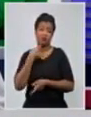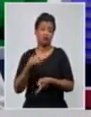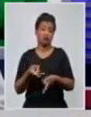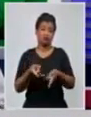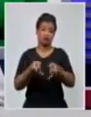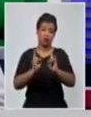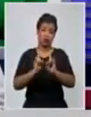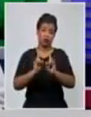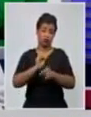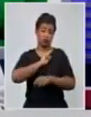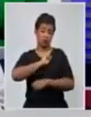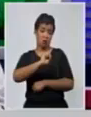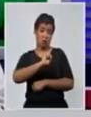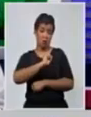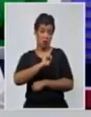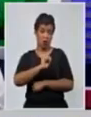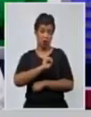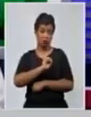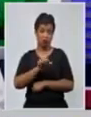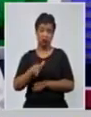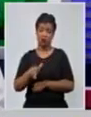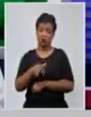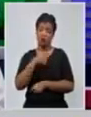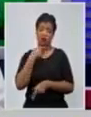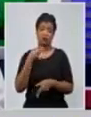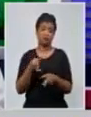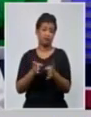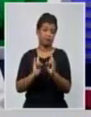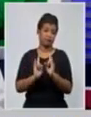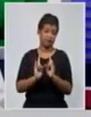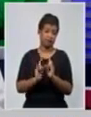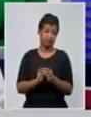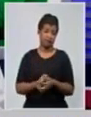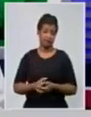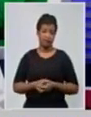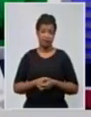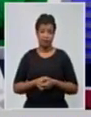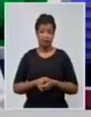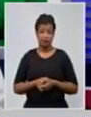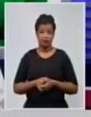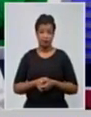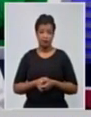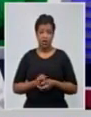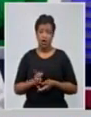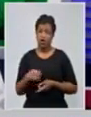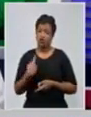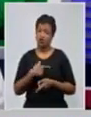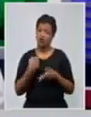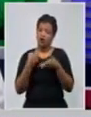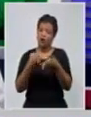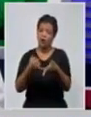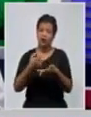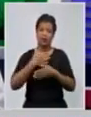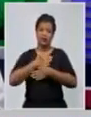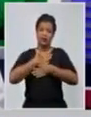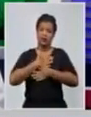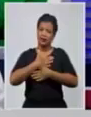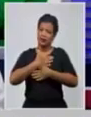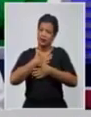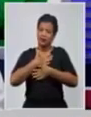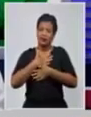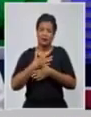hace una parada cardíaca en asistolia, se aplican maniobras de reanimación